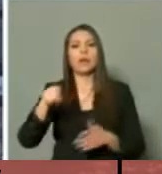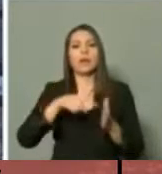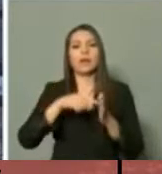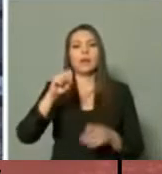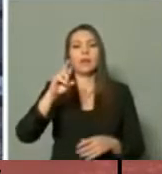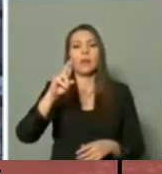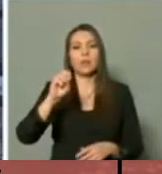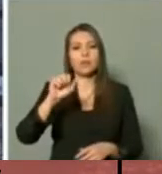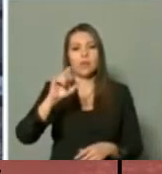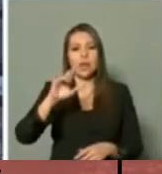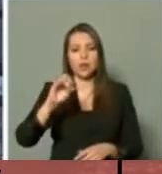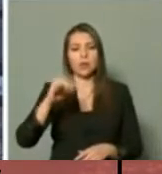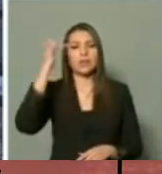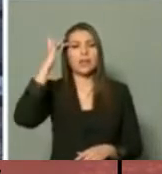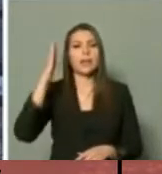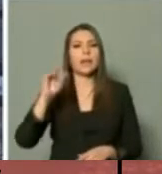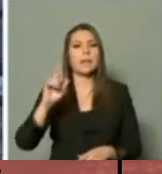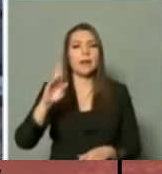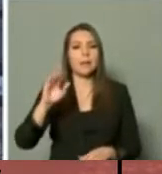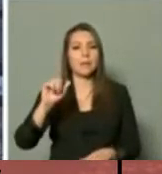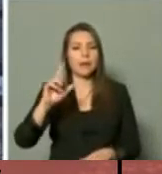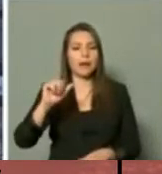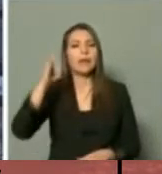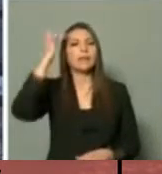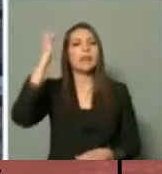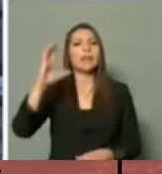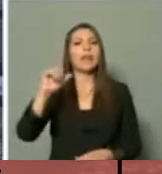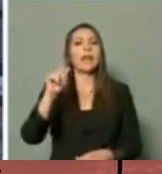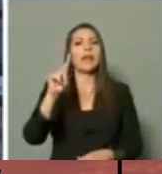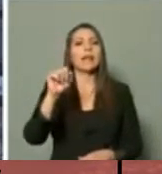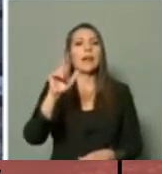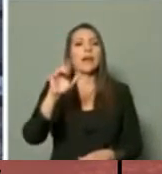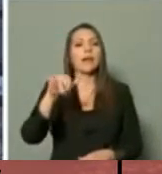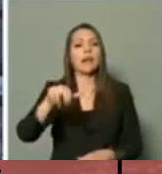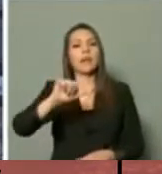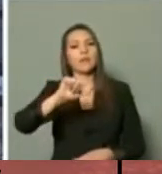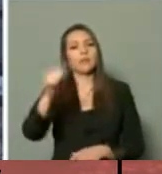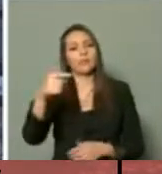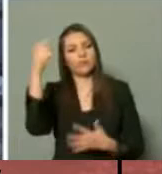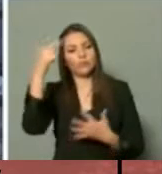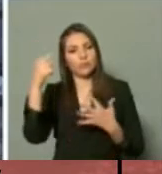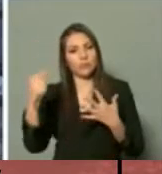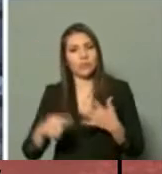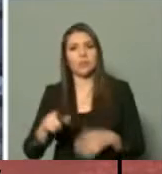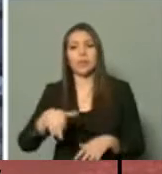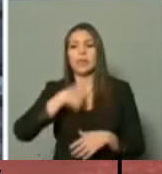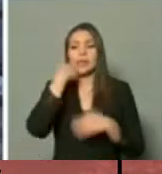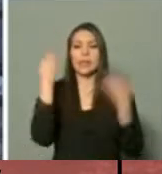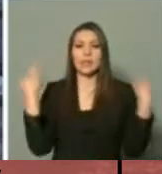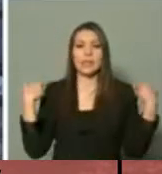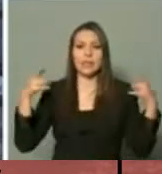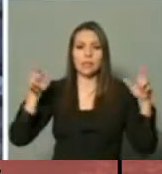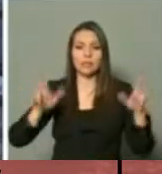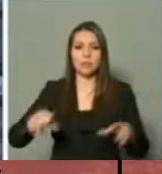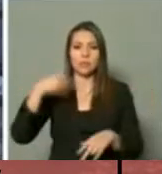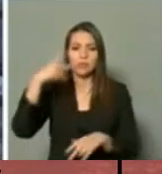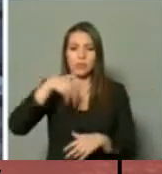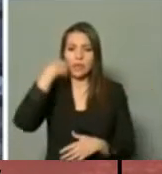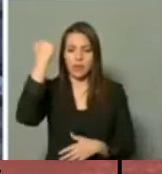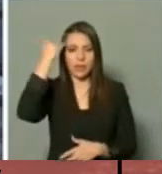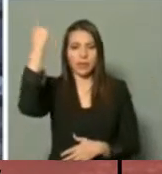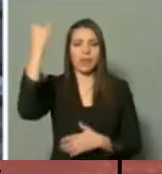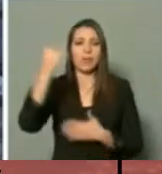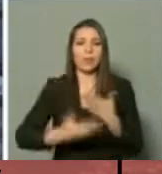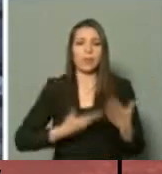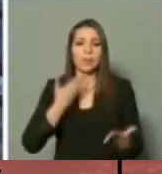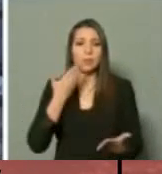Santa Bárbara, Santa Catarina, entre otras. Por lo que yo presentaré una iniciativa en la cual la Ley de